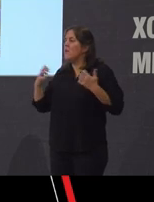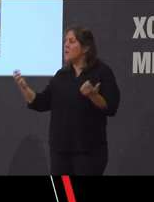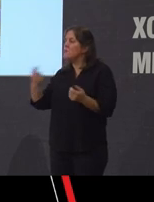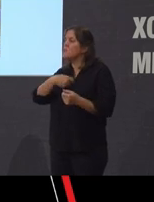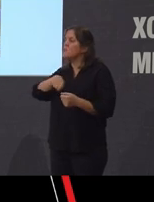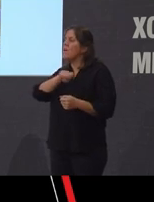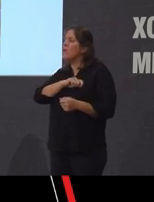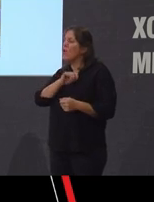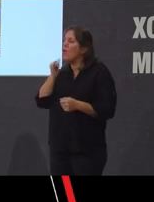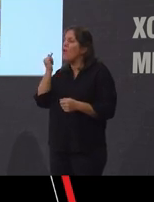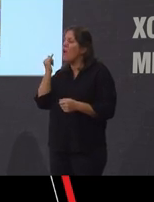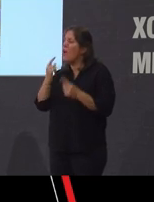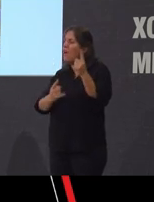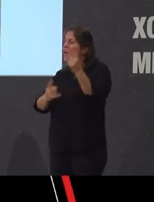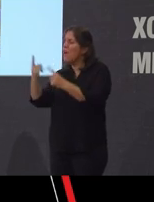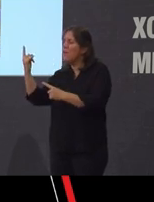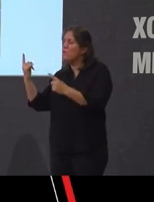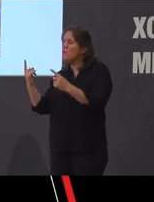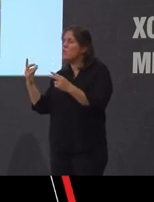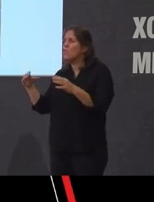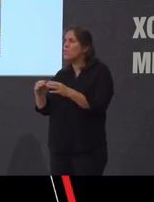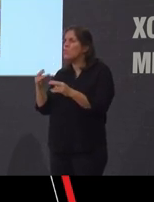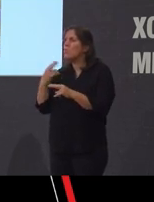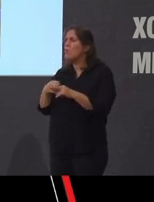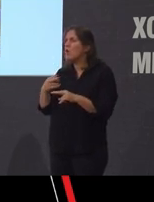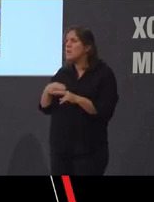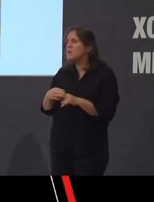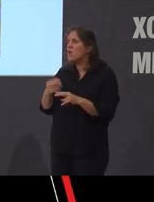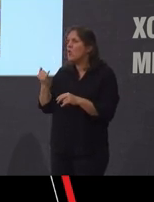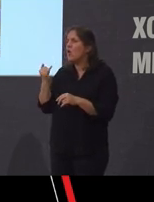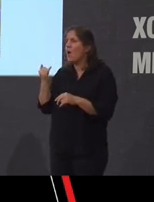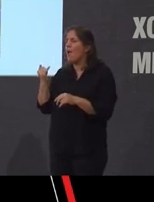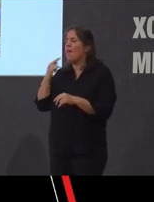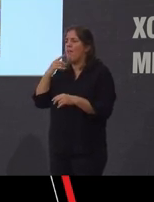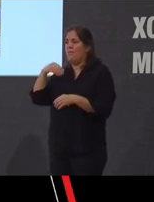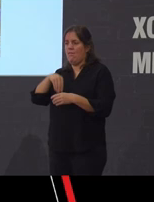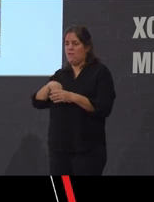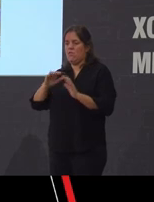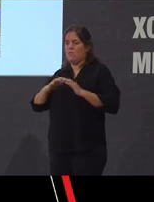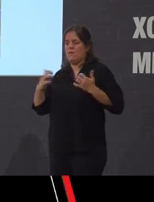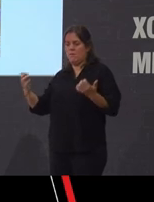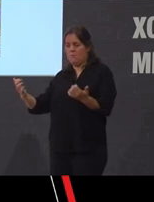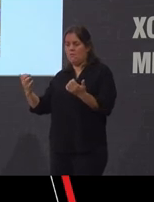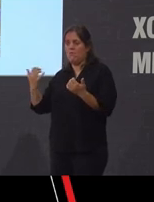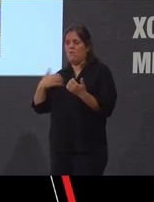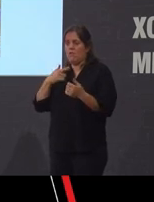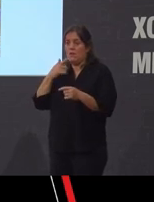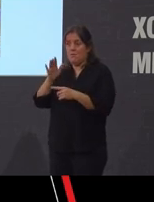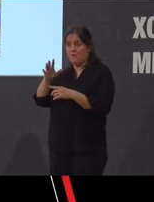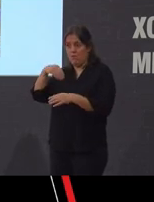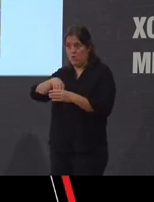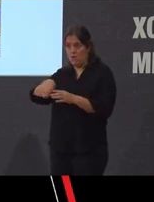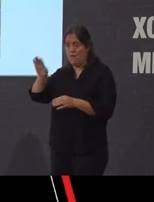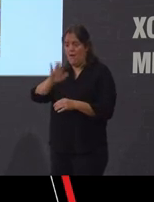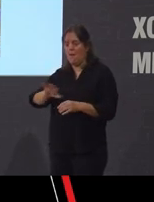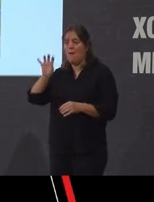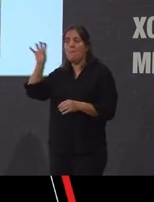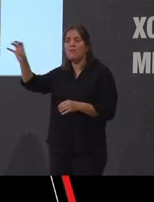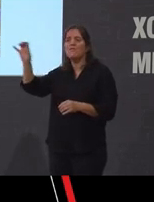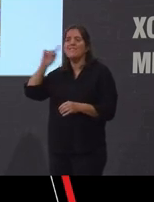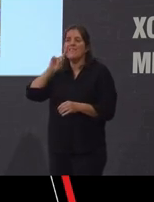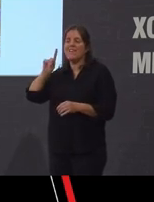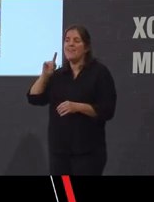hai ningún partido que teña representación de ámbito estatal, refírome, de ámbito